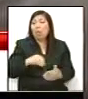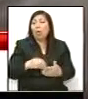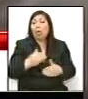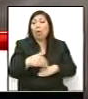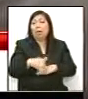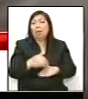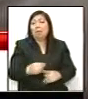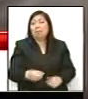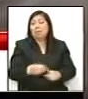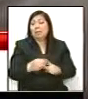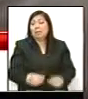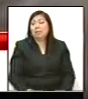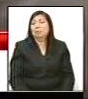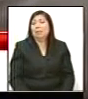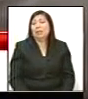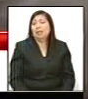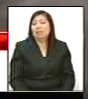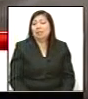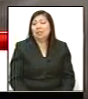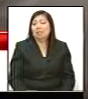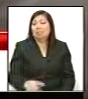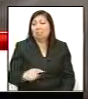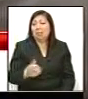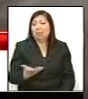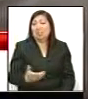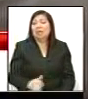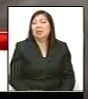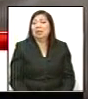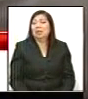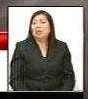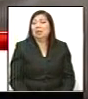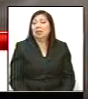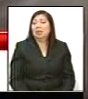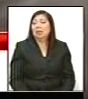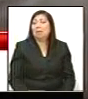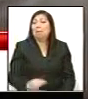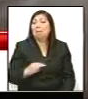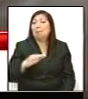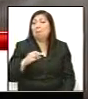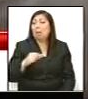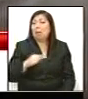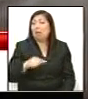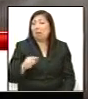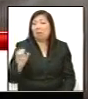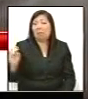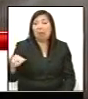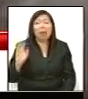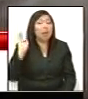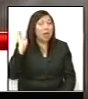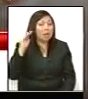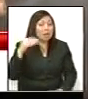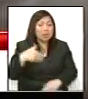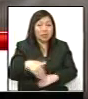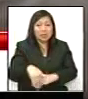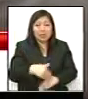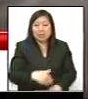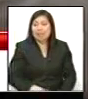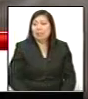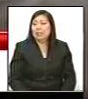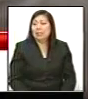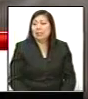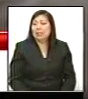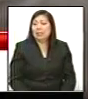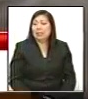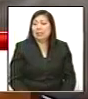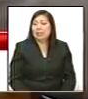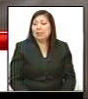a la avenida principal. Matelini en Chorrillos, Escardó en Maranga, etcétera. Javier Prado en el Fundo Rantia. Javier